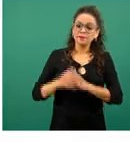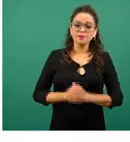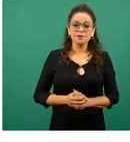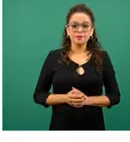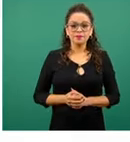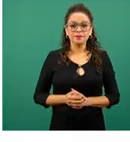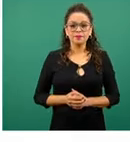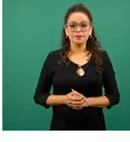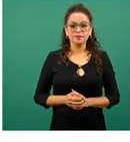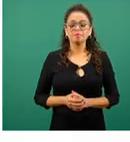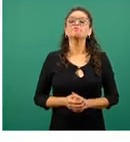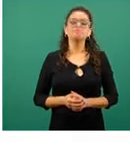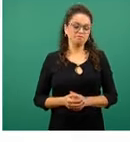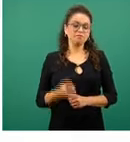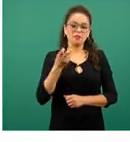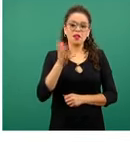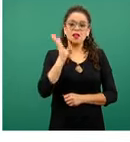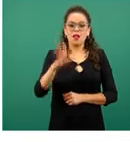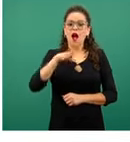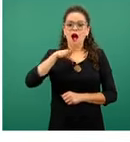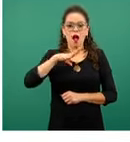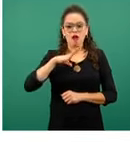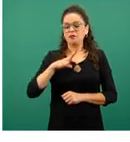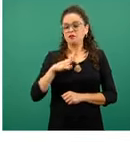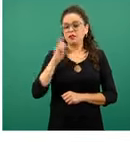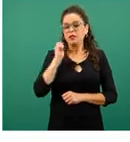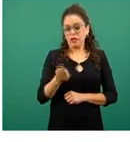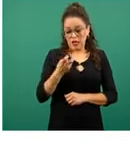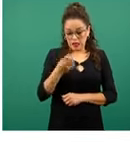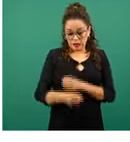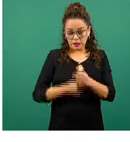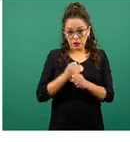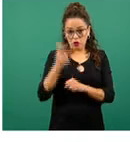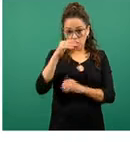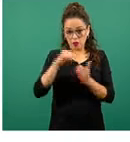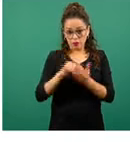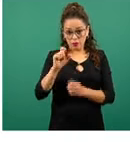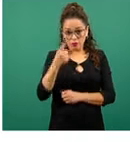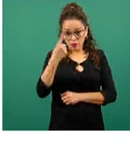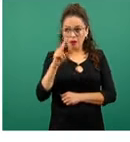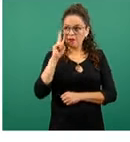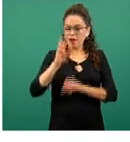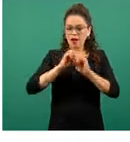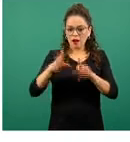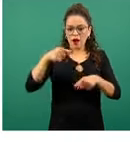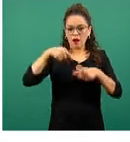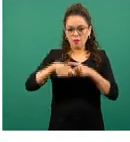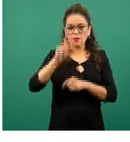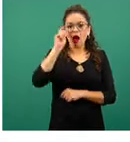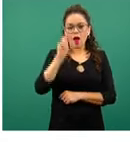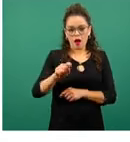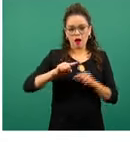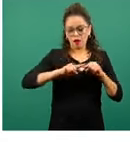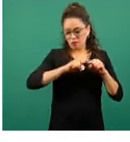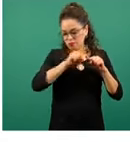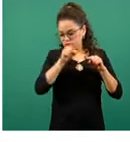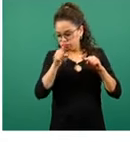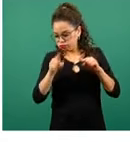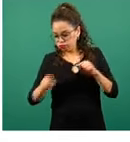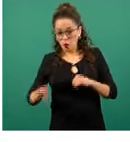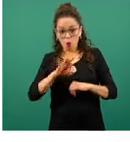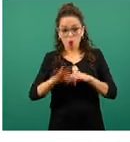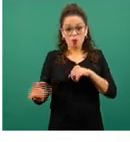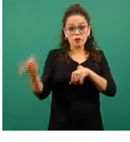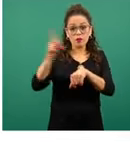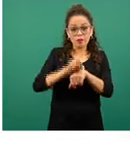tiene prácticamente ya todo lo que va de este 2021 en un franco descenso. Las tendencias de los últimos días